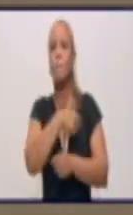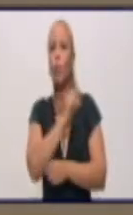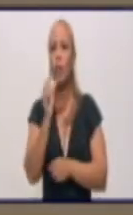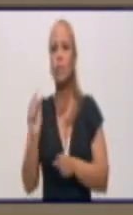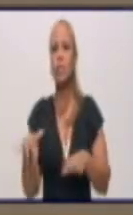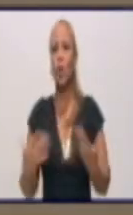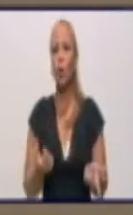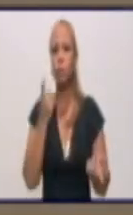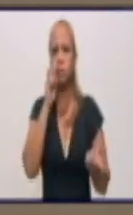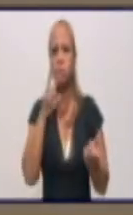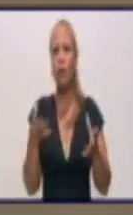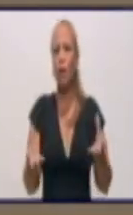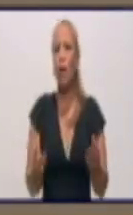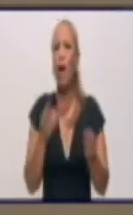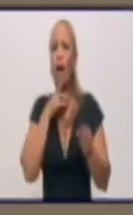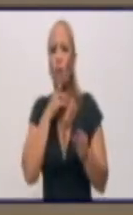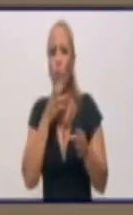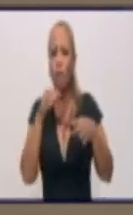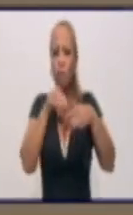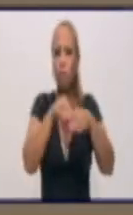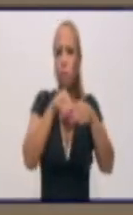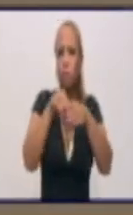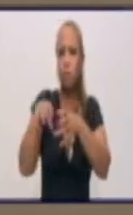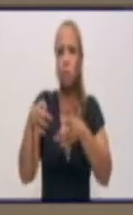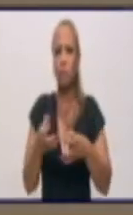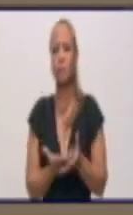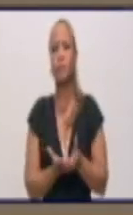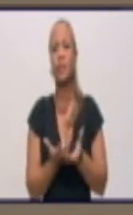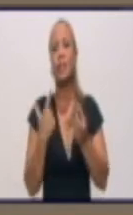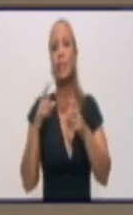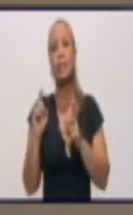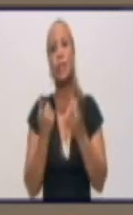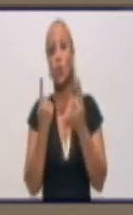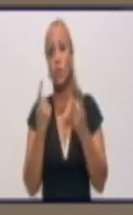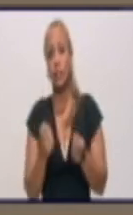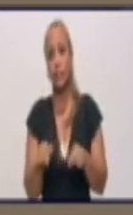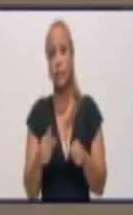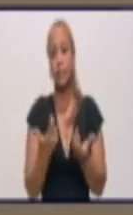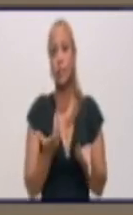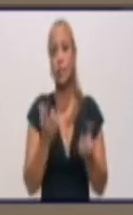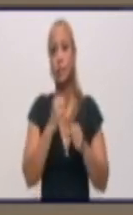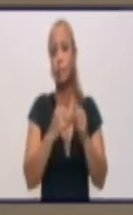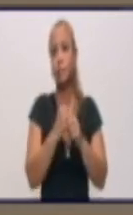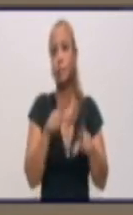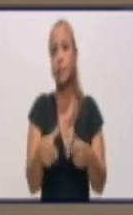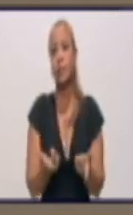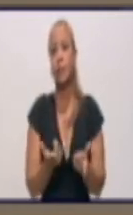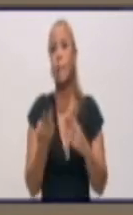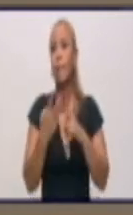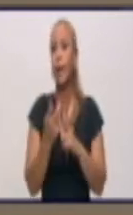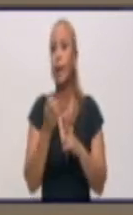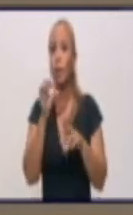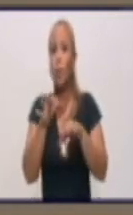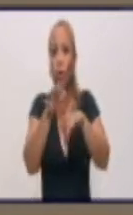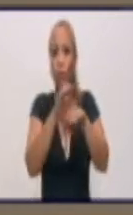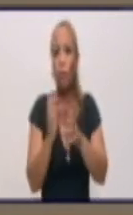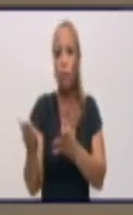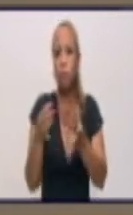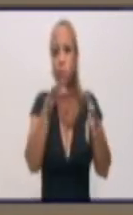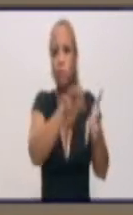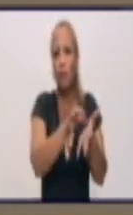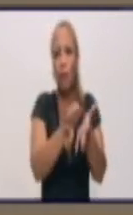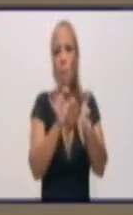recolectando agua en depósitos que muchas veces no tienen, por supuesto, todas estas condiciones necesarias de hermetización para que el mosquito venga, coloque